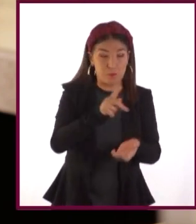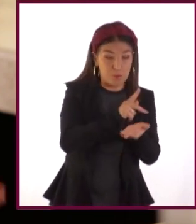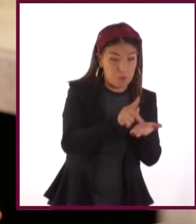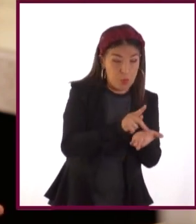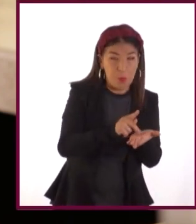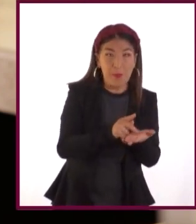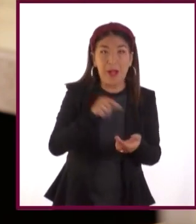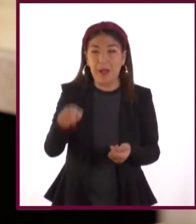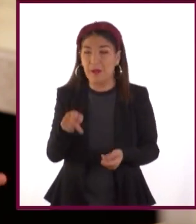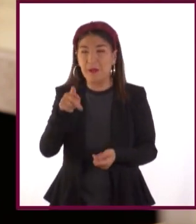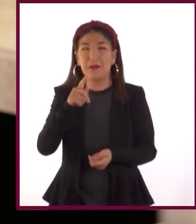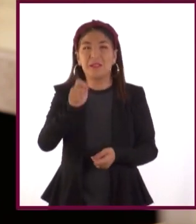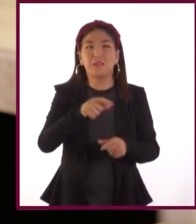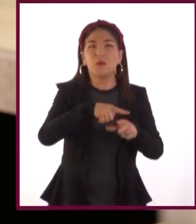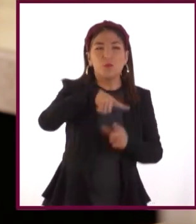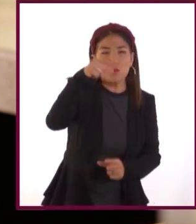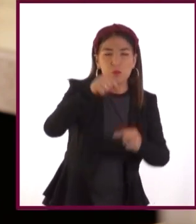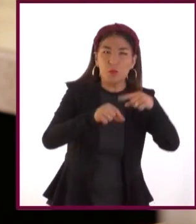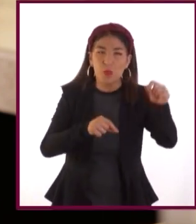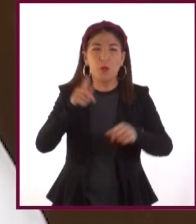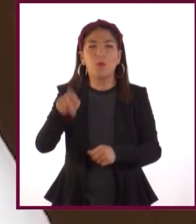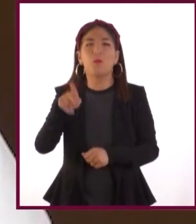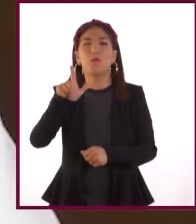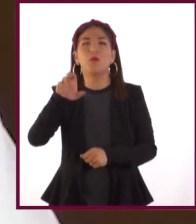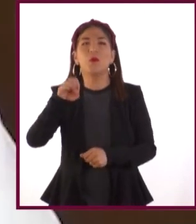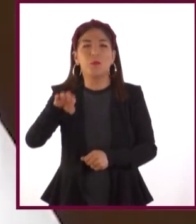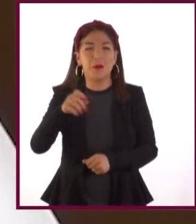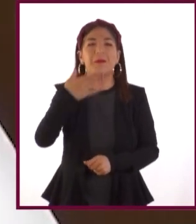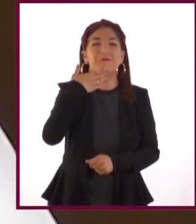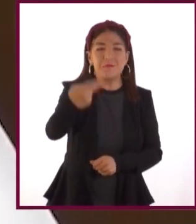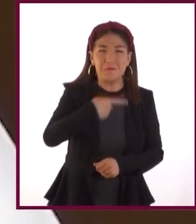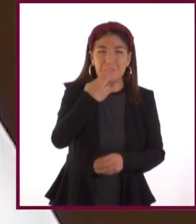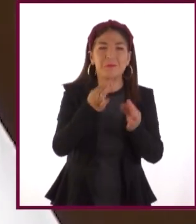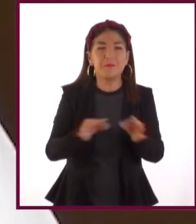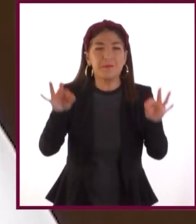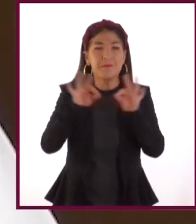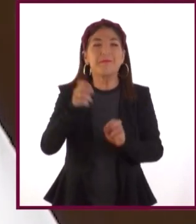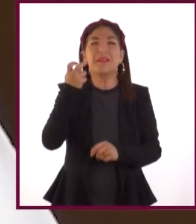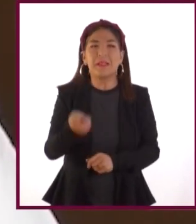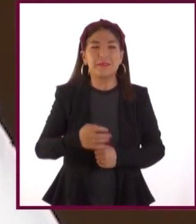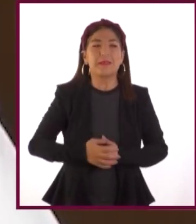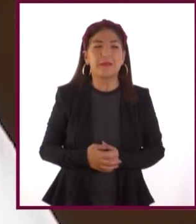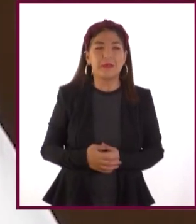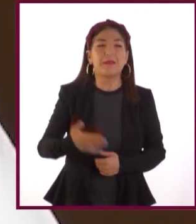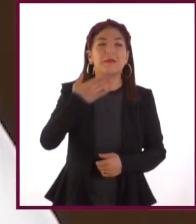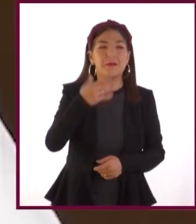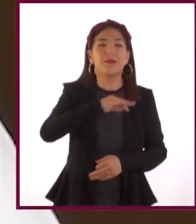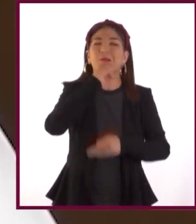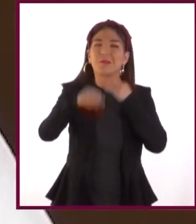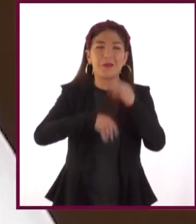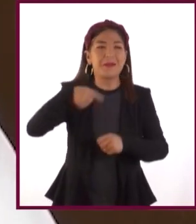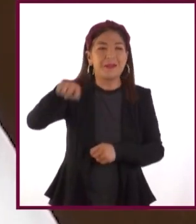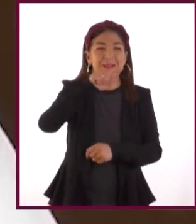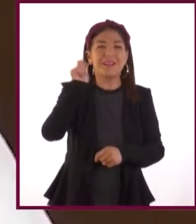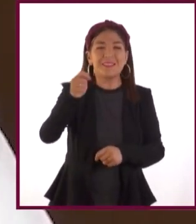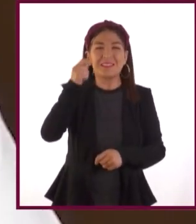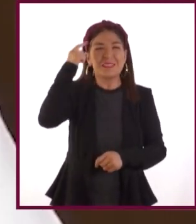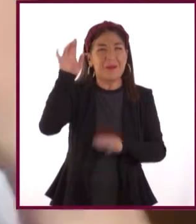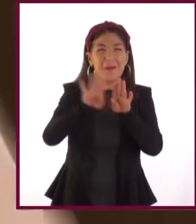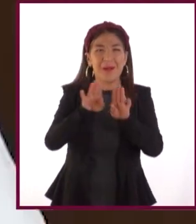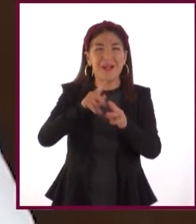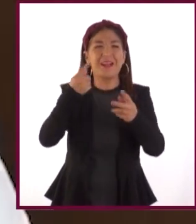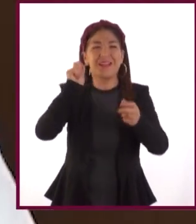muy importantes y que cada uno lo tiene bien definido en su rama específica. ¿Qué condiciones deberían existir